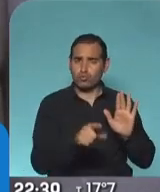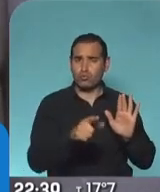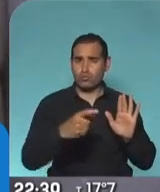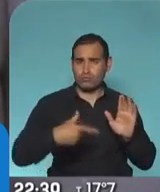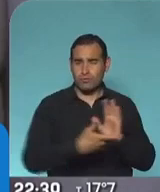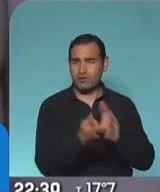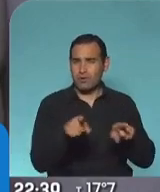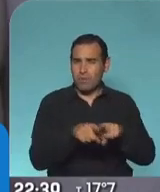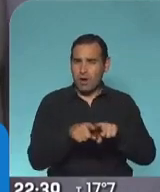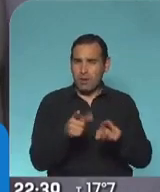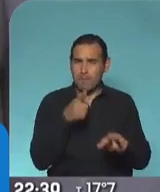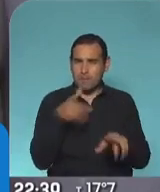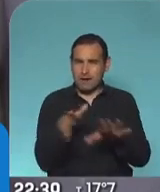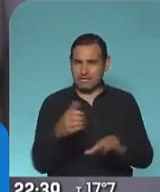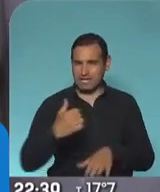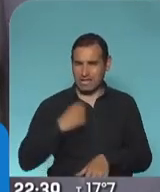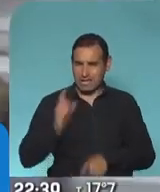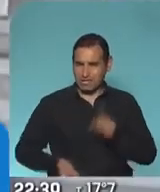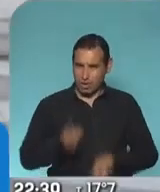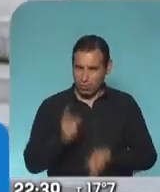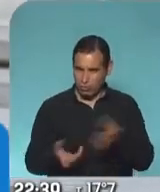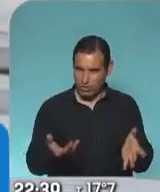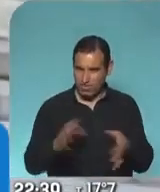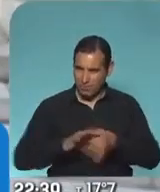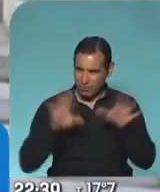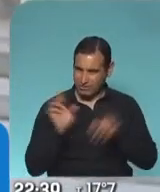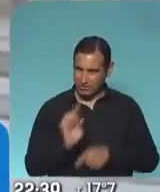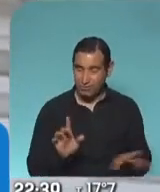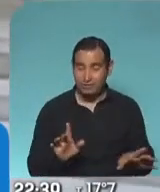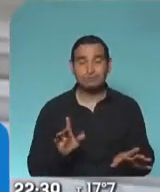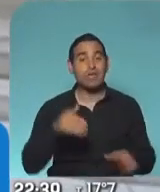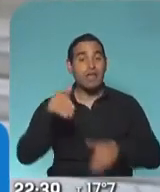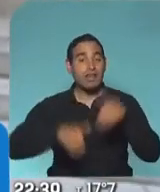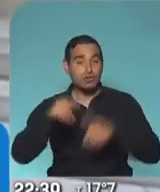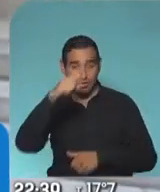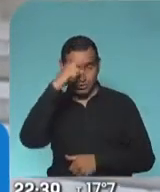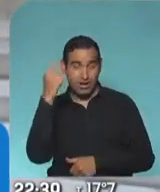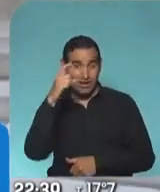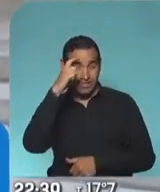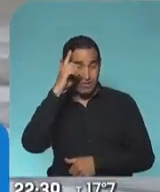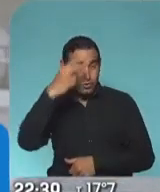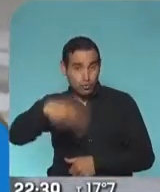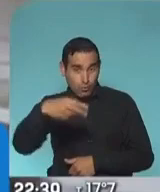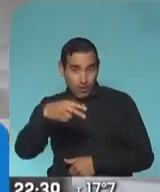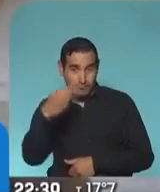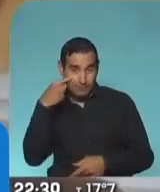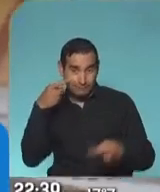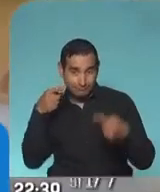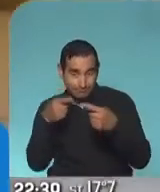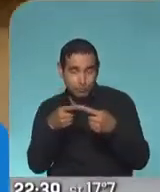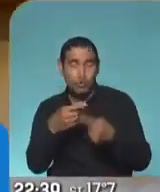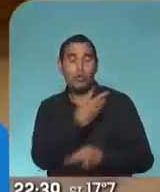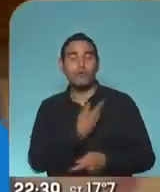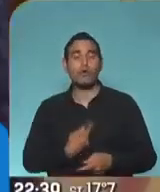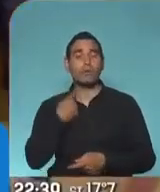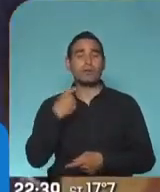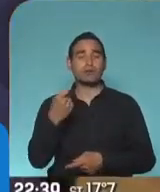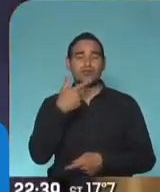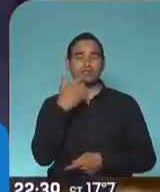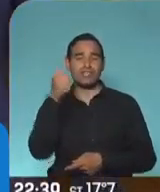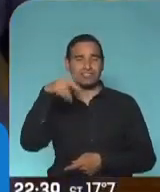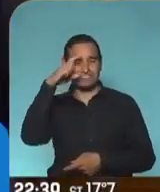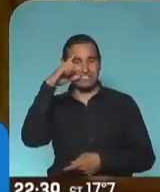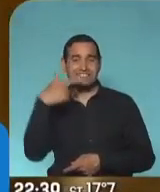dictadura, no un rasgo propio de la democracia. Con las elecciones nacionales del 10 de noviembre en la mira, el gobierno español a cargo de Pedro